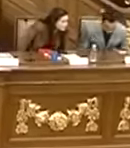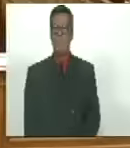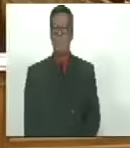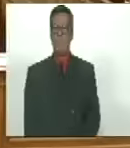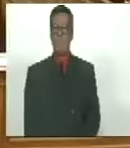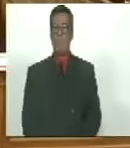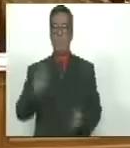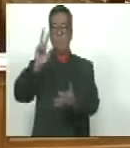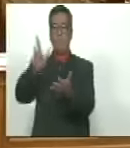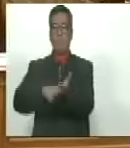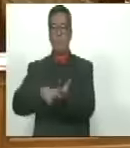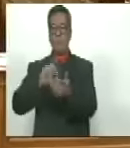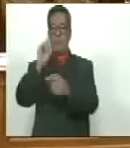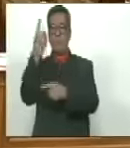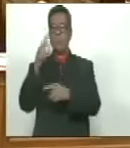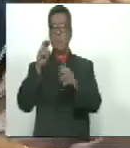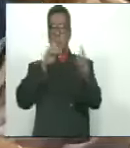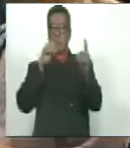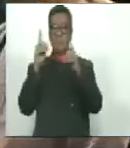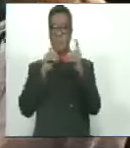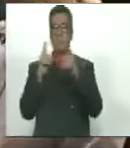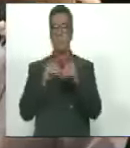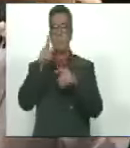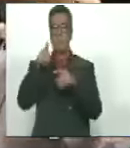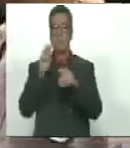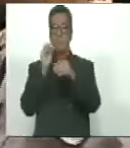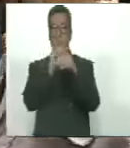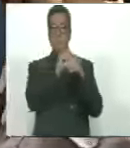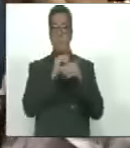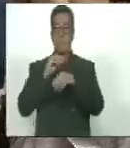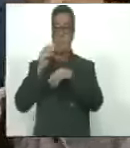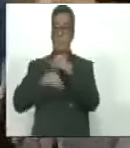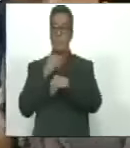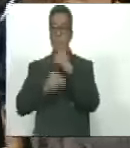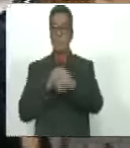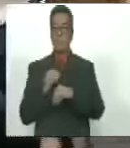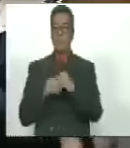por unanimidad en primera discusión. Esta convocatoria la realizó